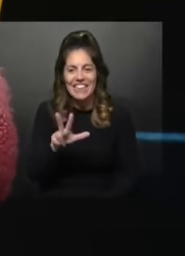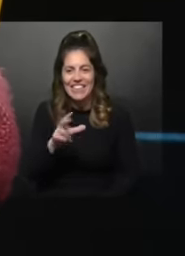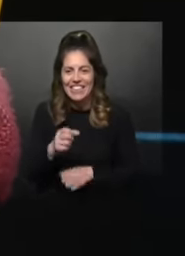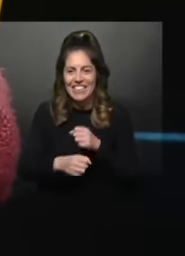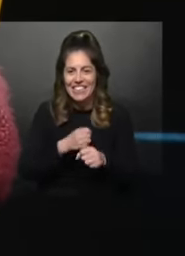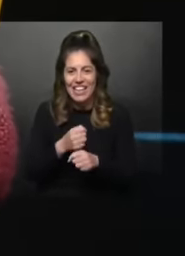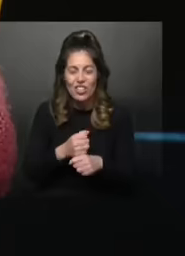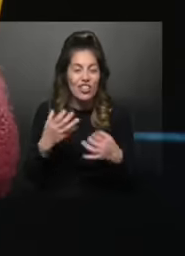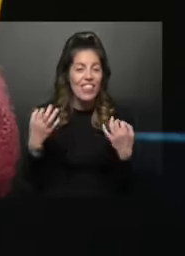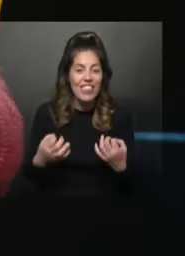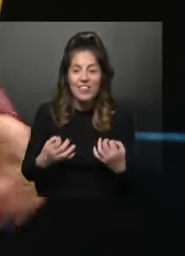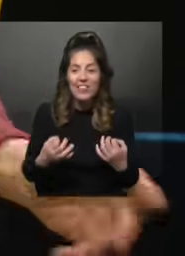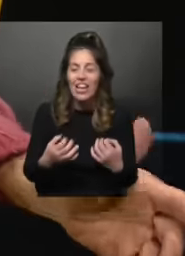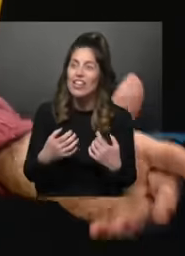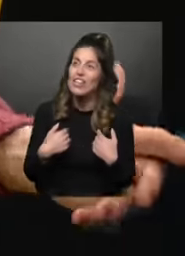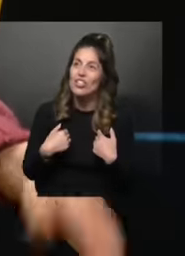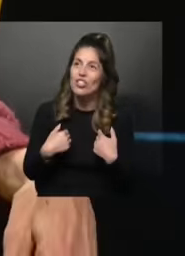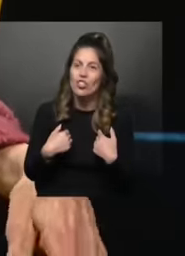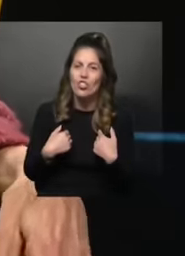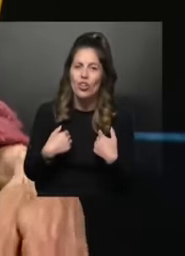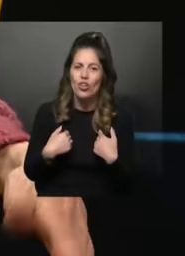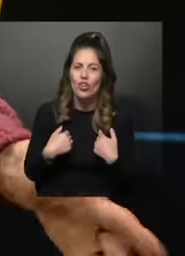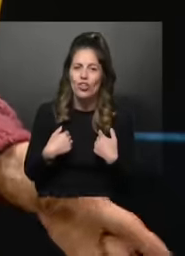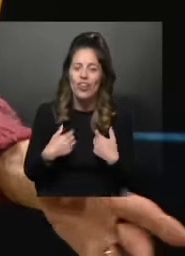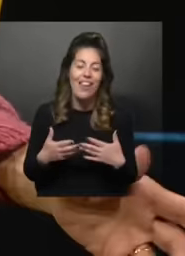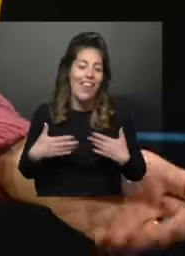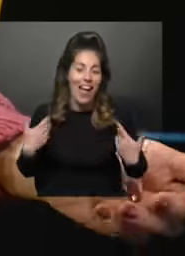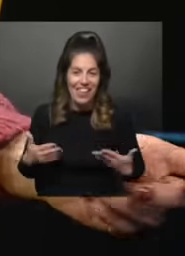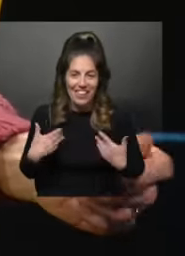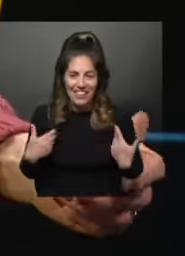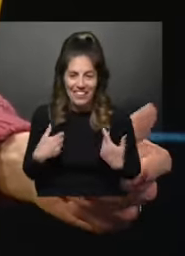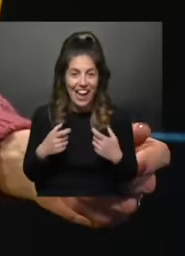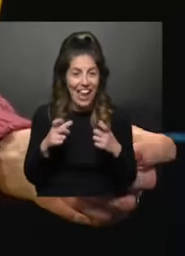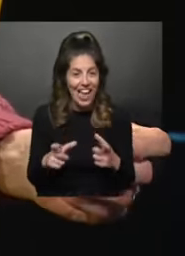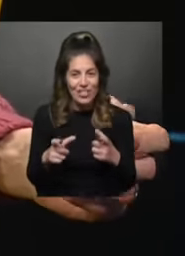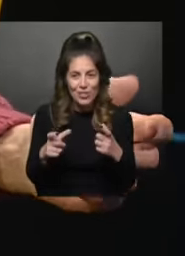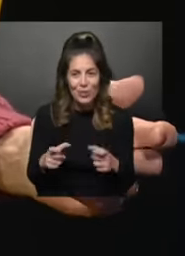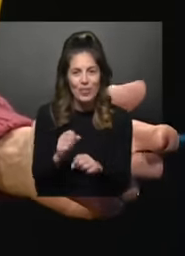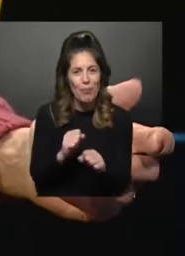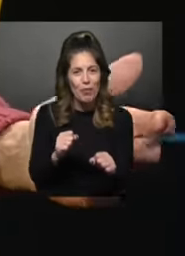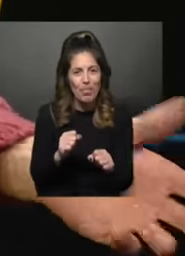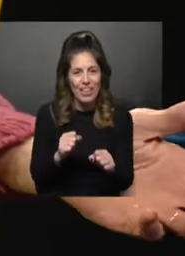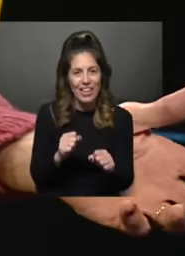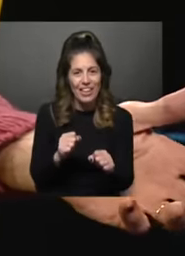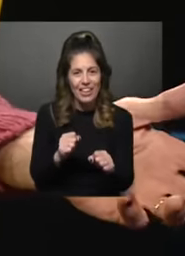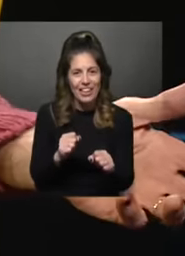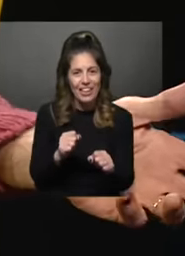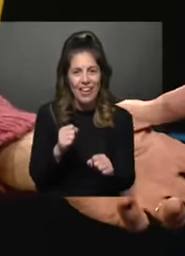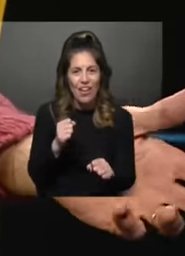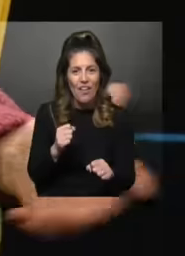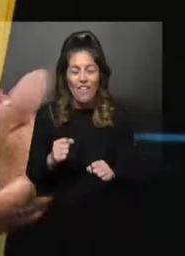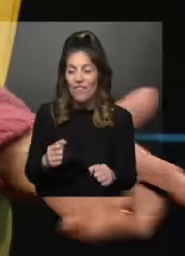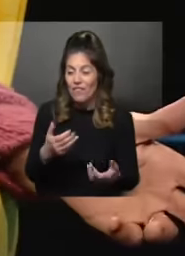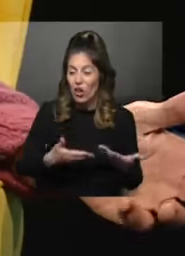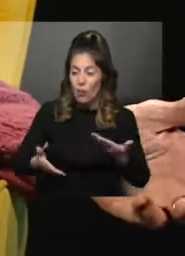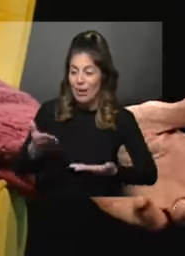que realmente, es decir, yo tengo la alegría, la fortuna de poder convivir con distintas generaciones, que